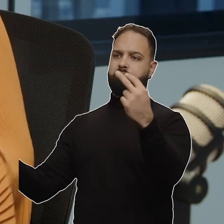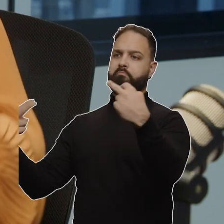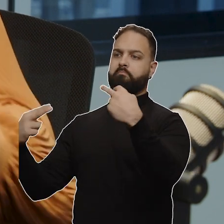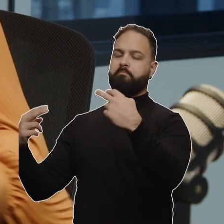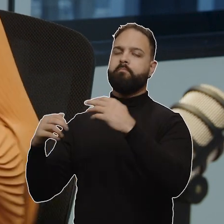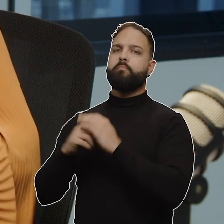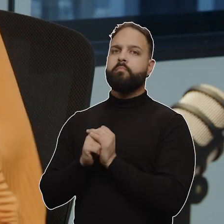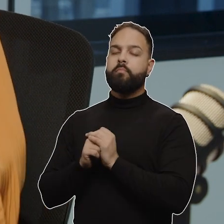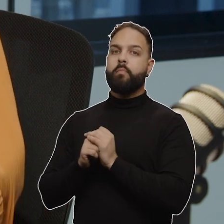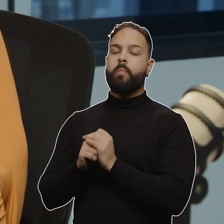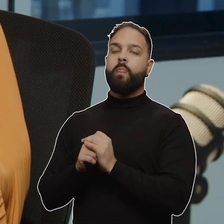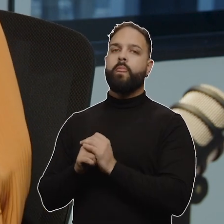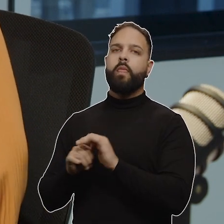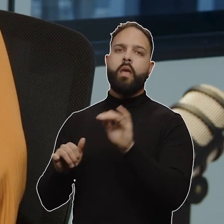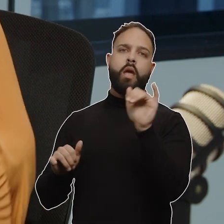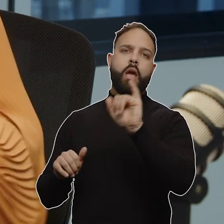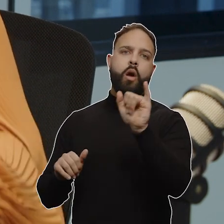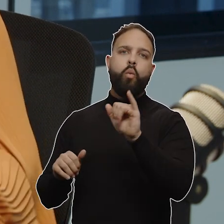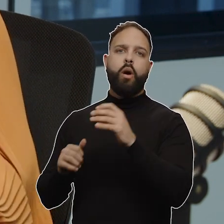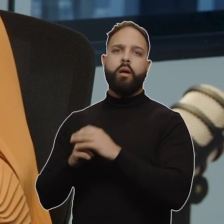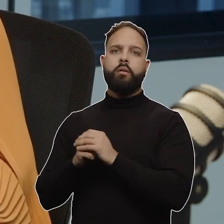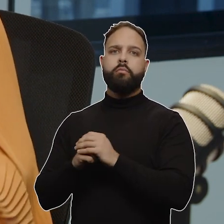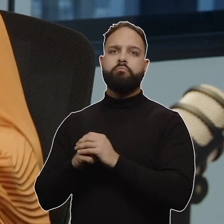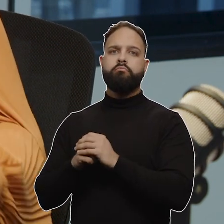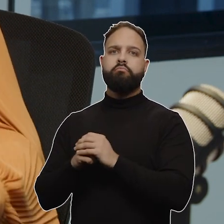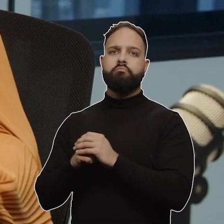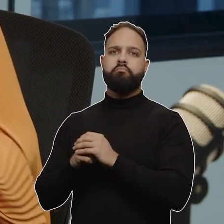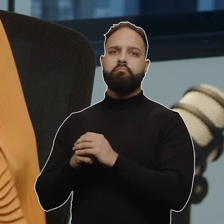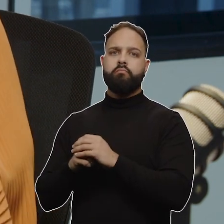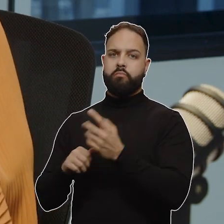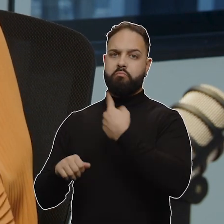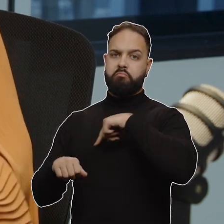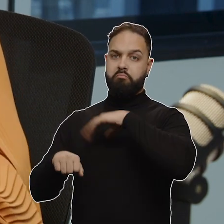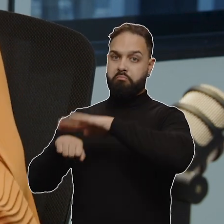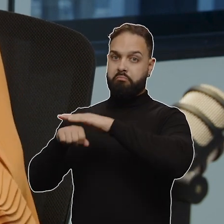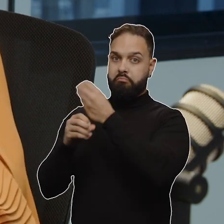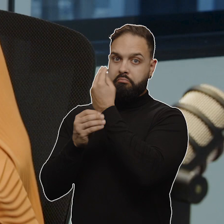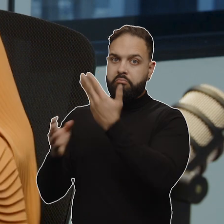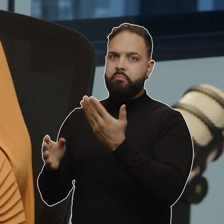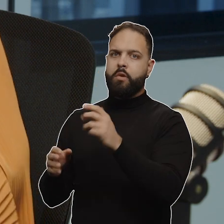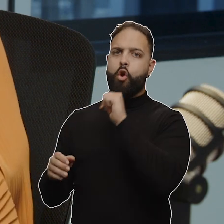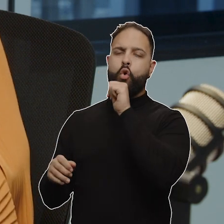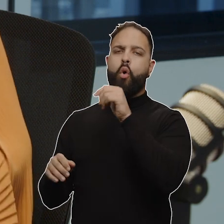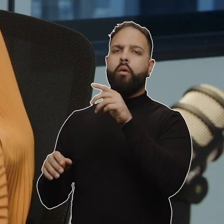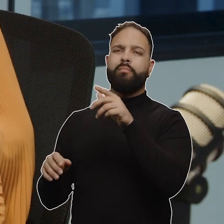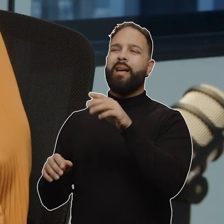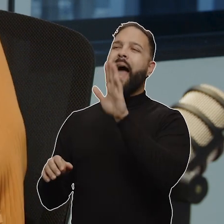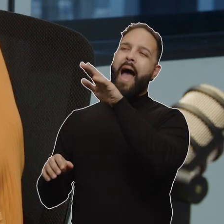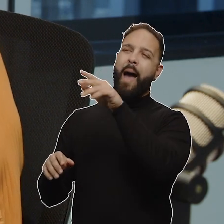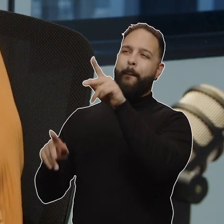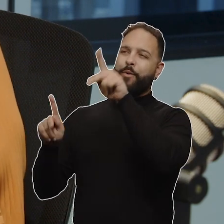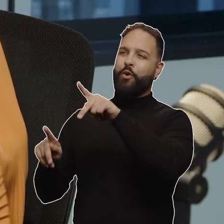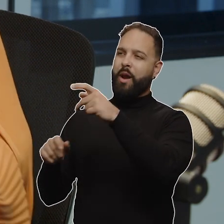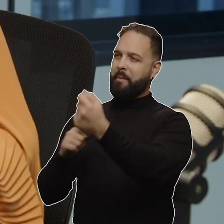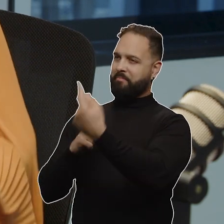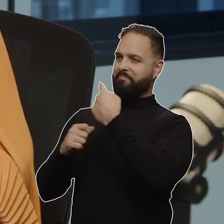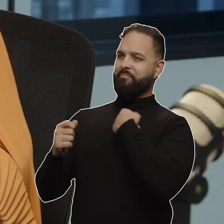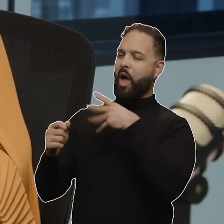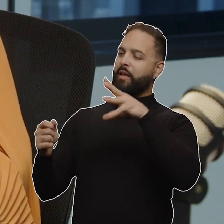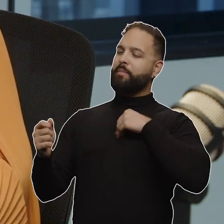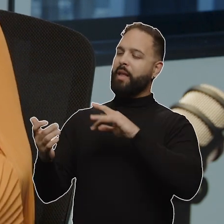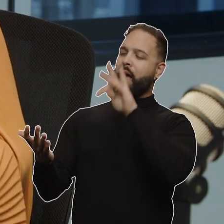desconocidas. En esa línea igualmente se orienta a que no se acepten personas desconocidas a